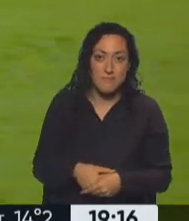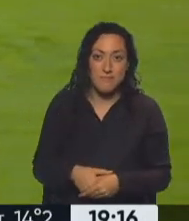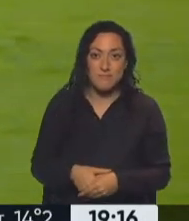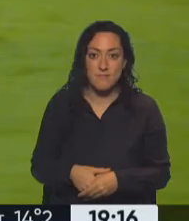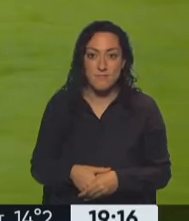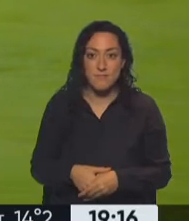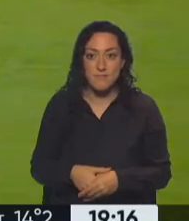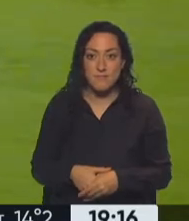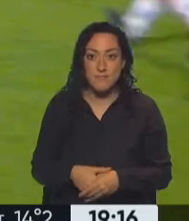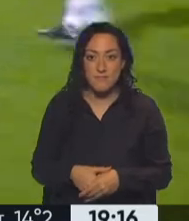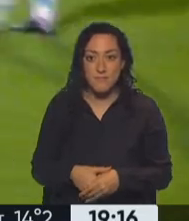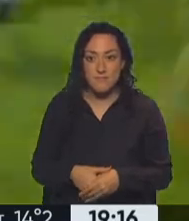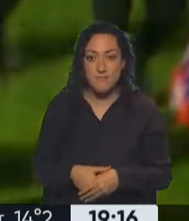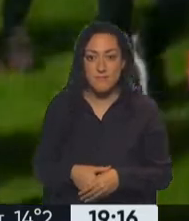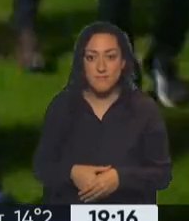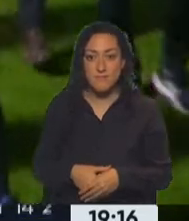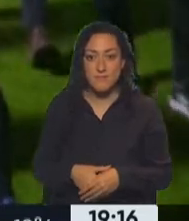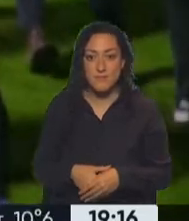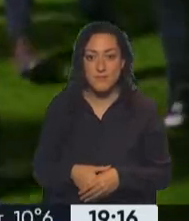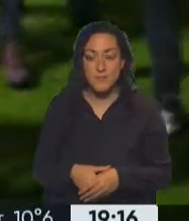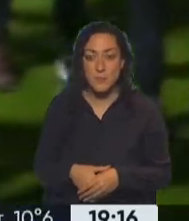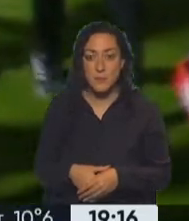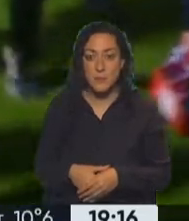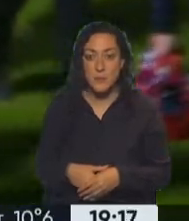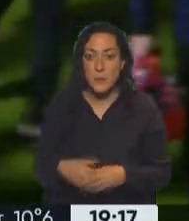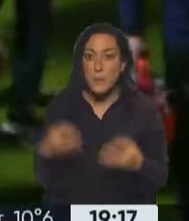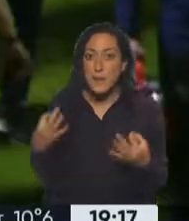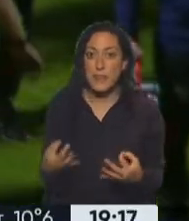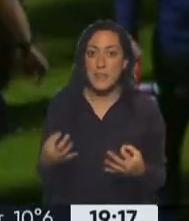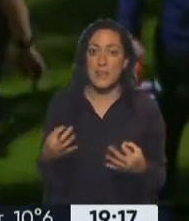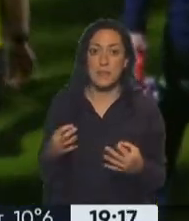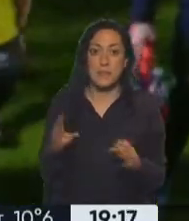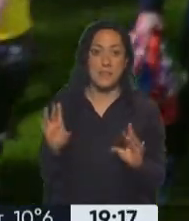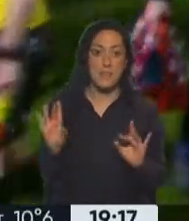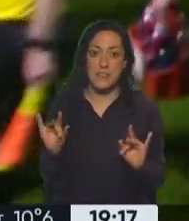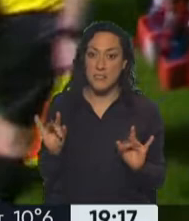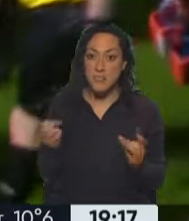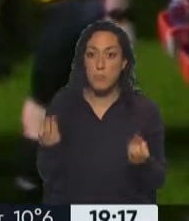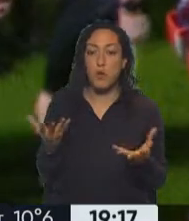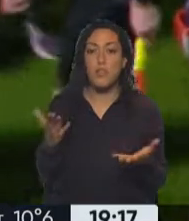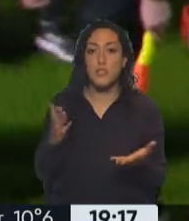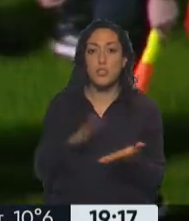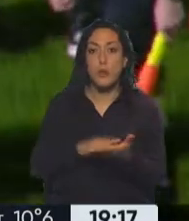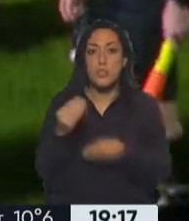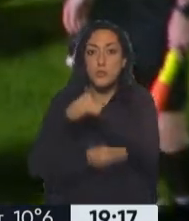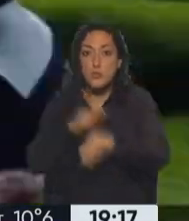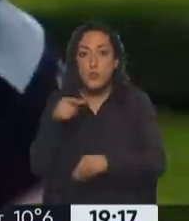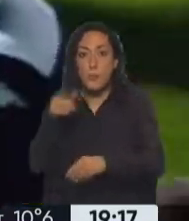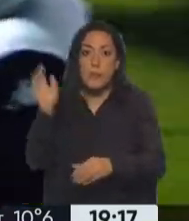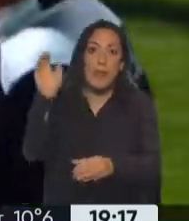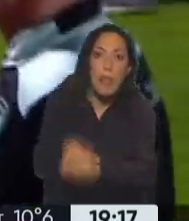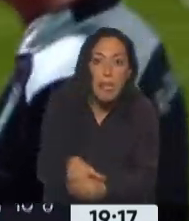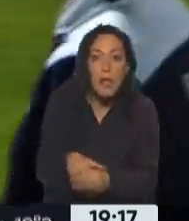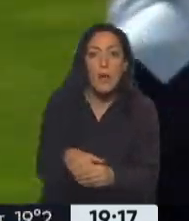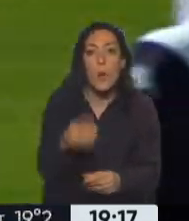una cuestión verdaderamente complicada porque se metieron con su familia. Dijo que eran